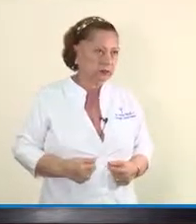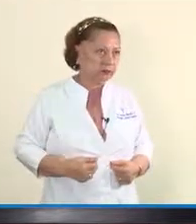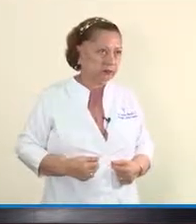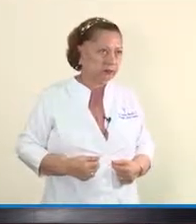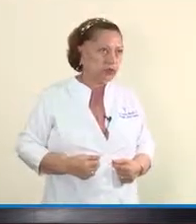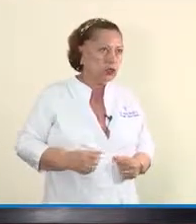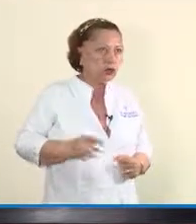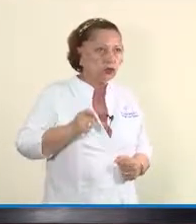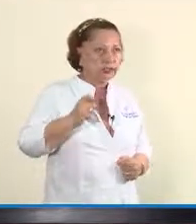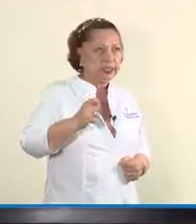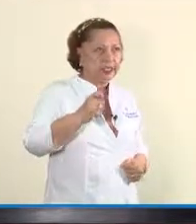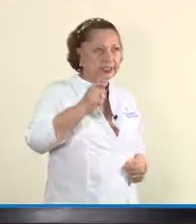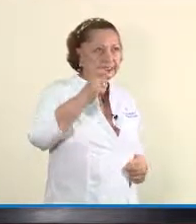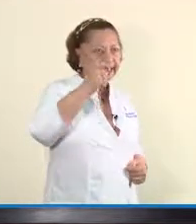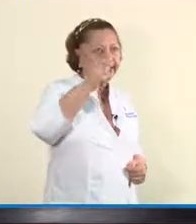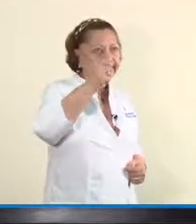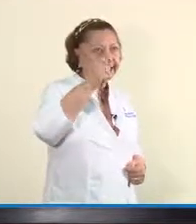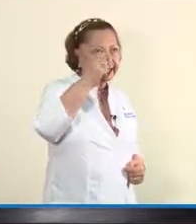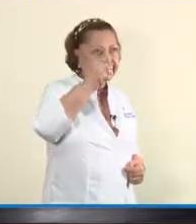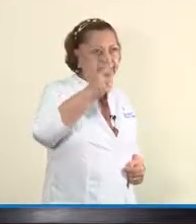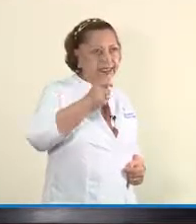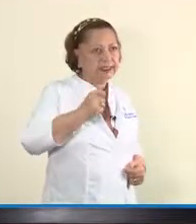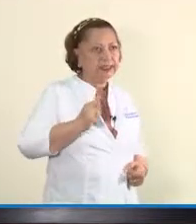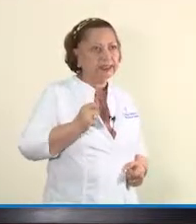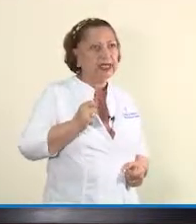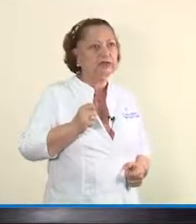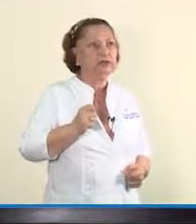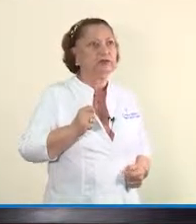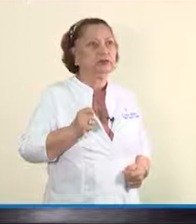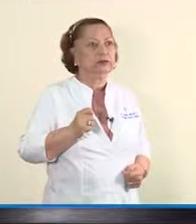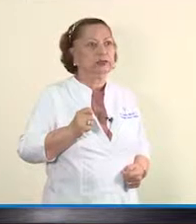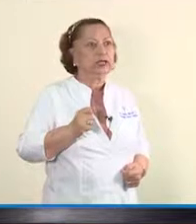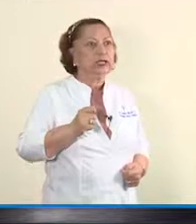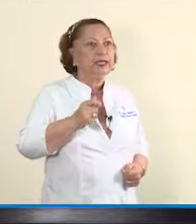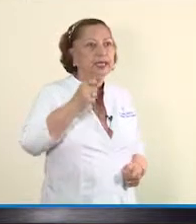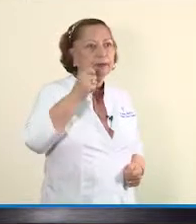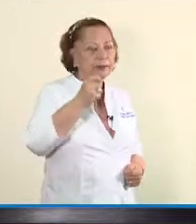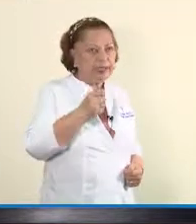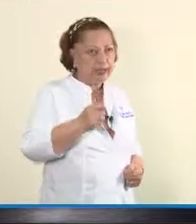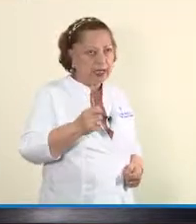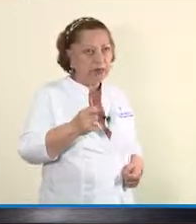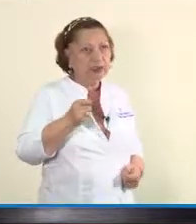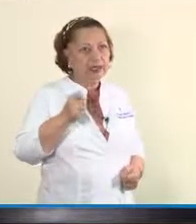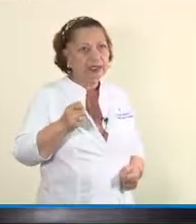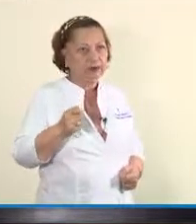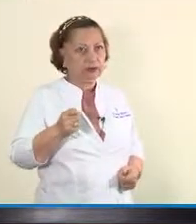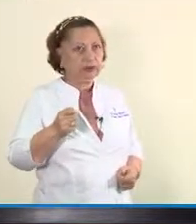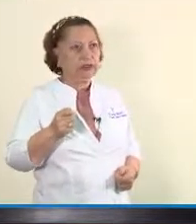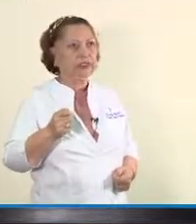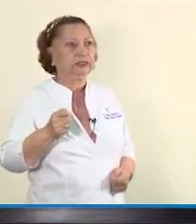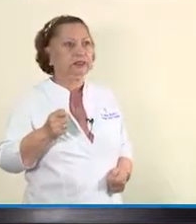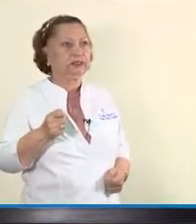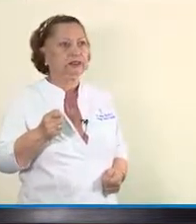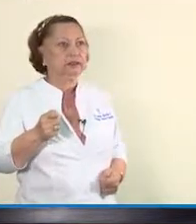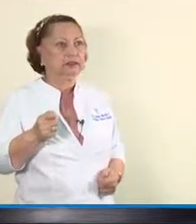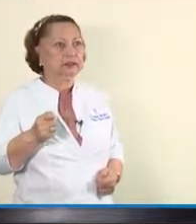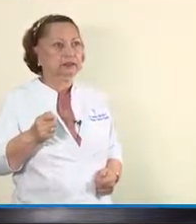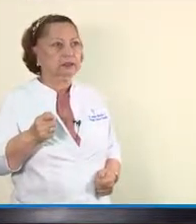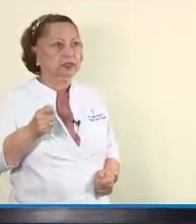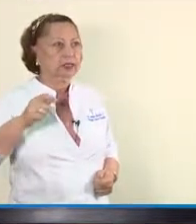vivido. O sea, se hace necesario que aprendamos las